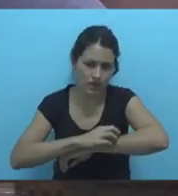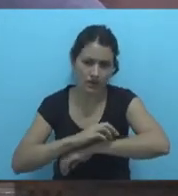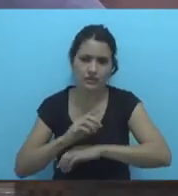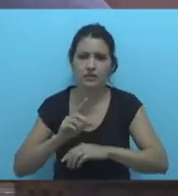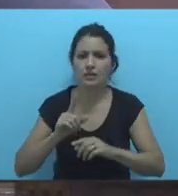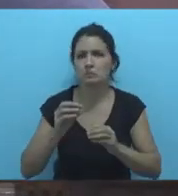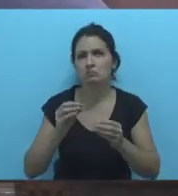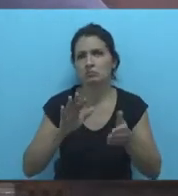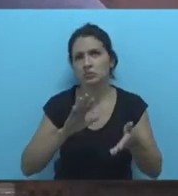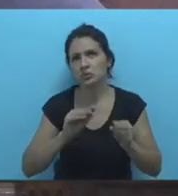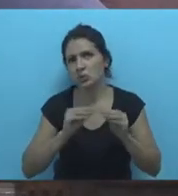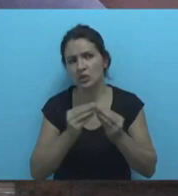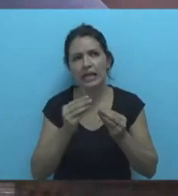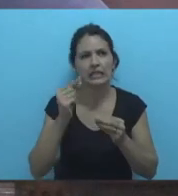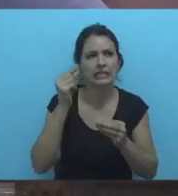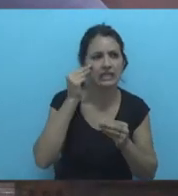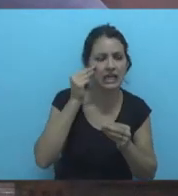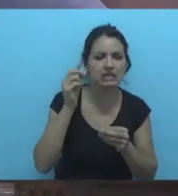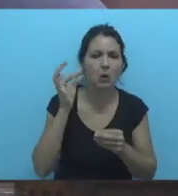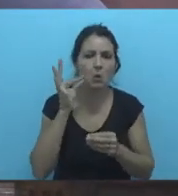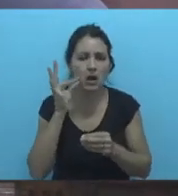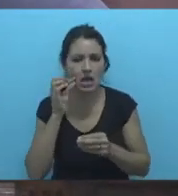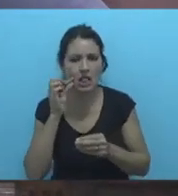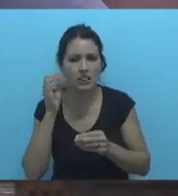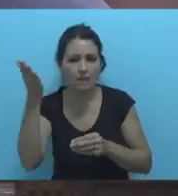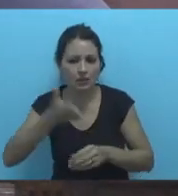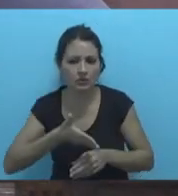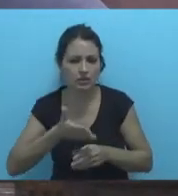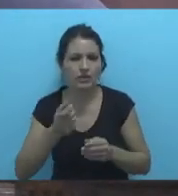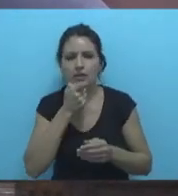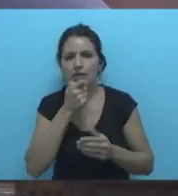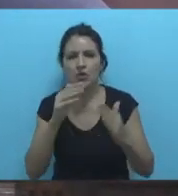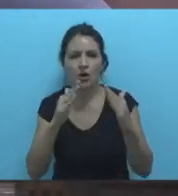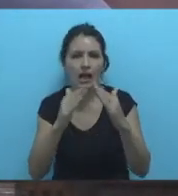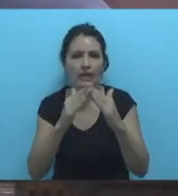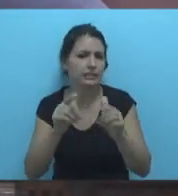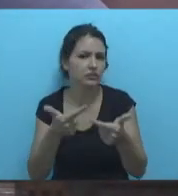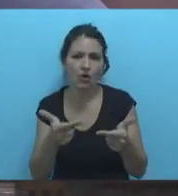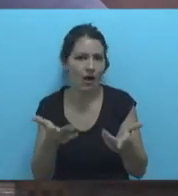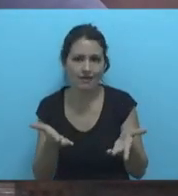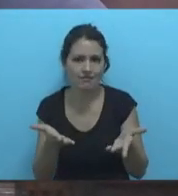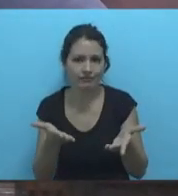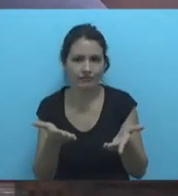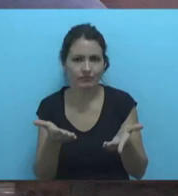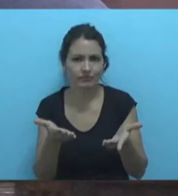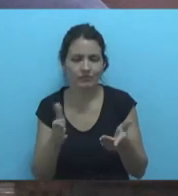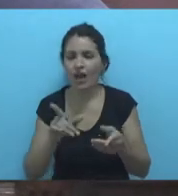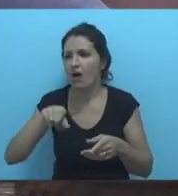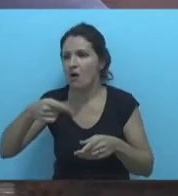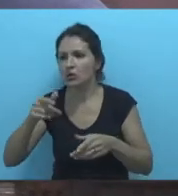misma, 30, 40%, aún en democracia viva, por ejemplo, sin casa propia y que tengamos todavía en algunos